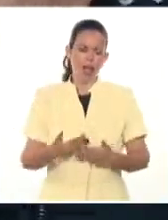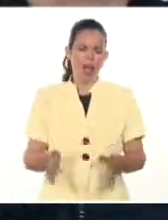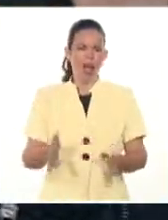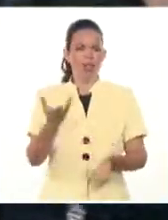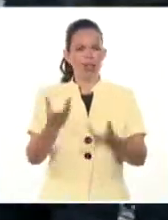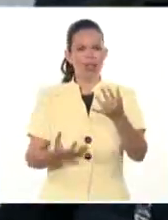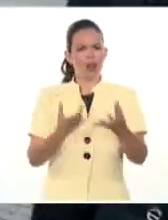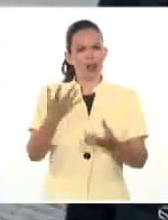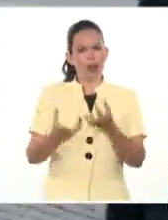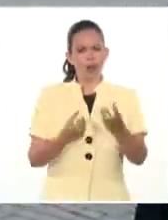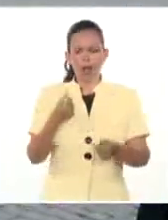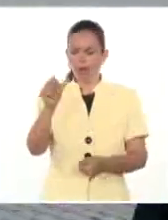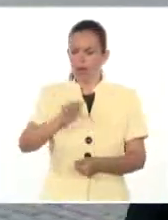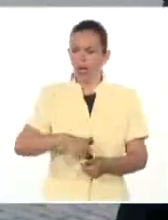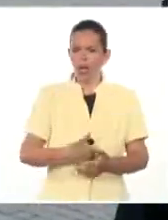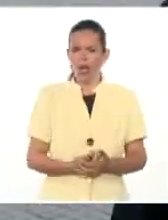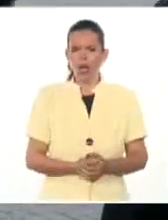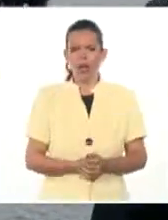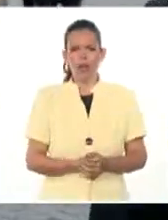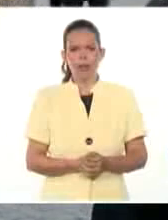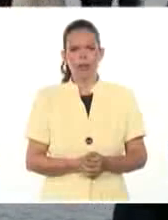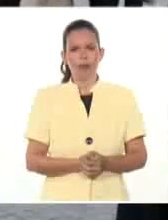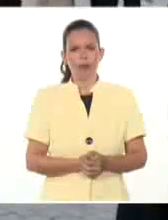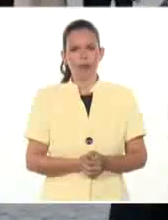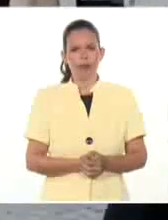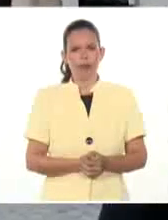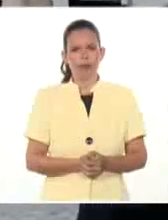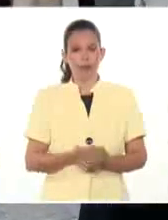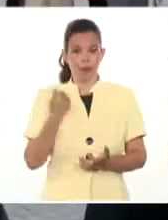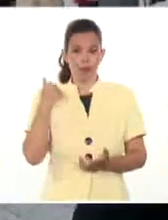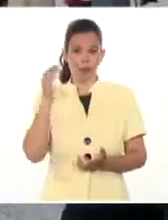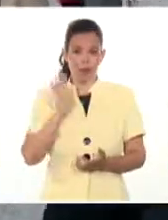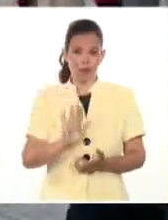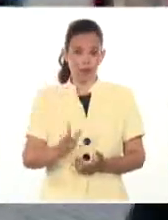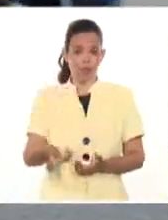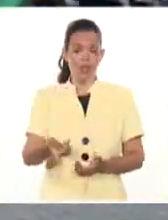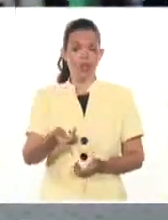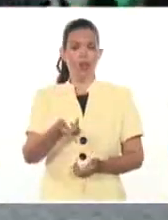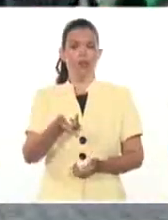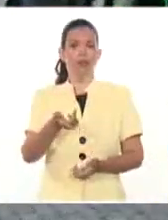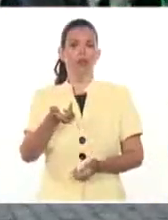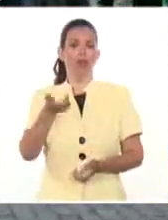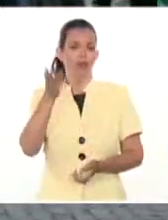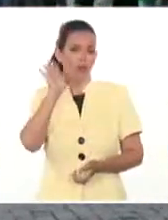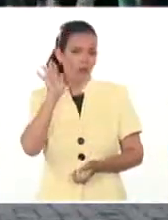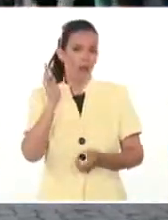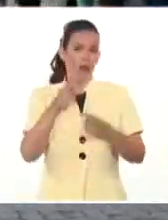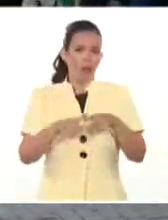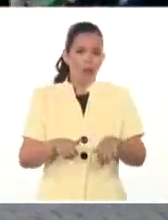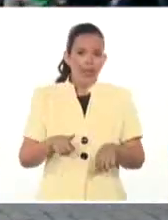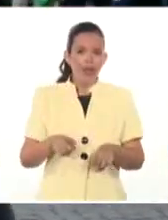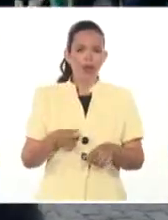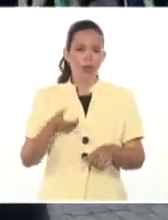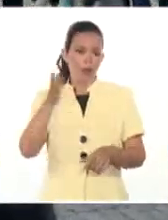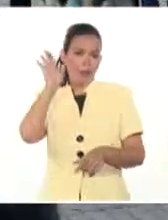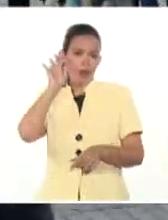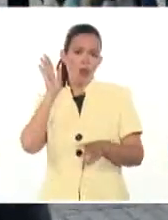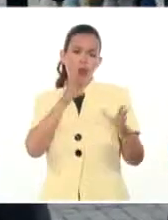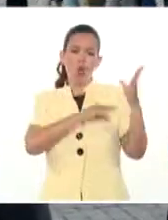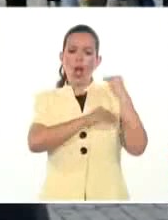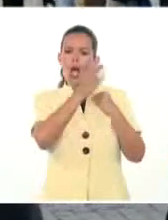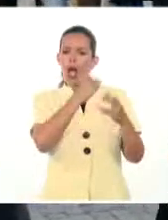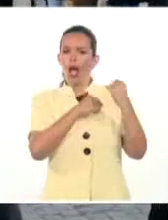ideas. Sí, aparte de estar acá, uno escucha de este hecho, pero el poder estar acá te pone un poquito la piel de gallina,